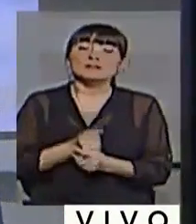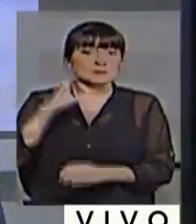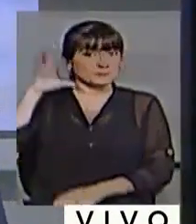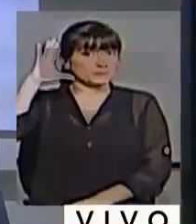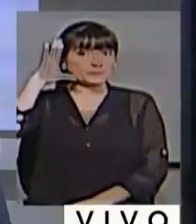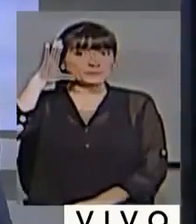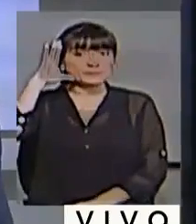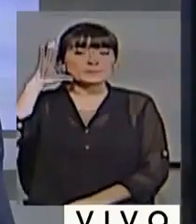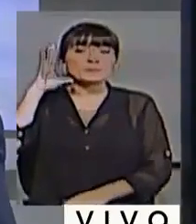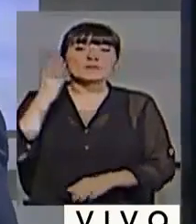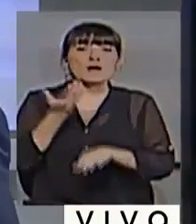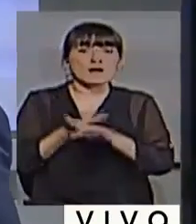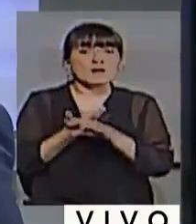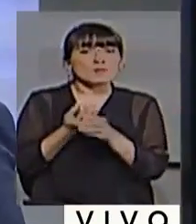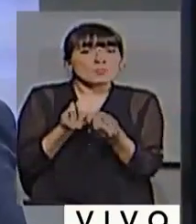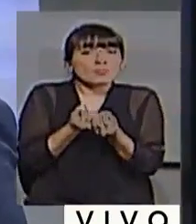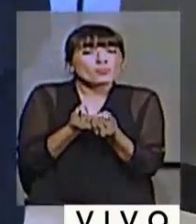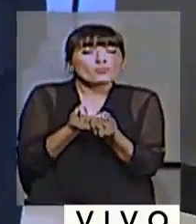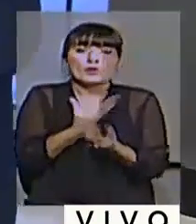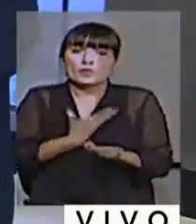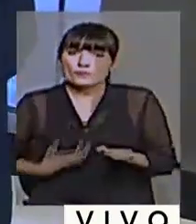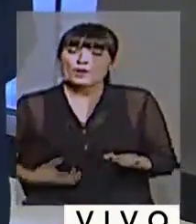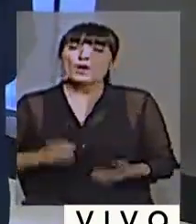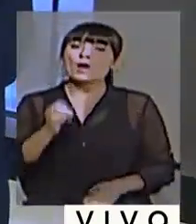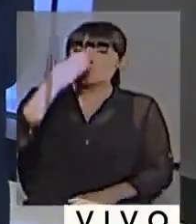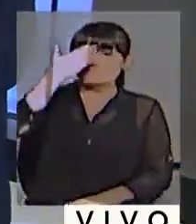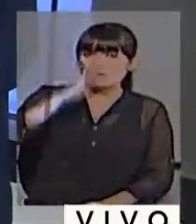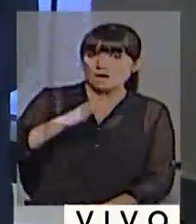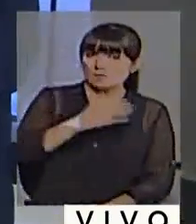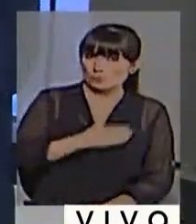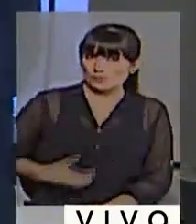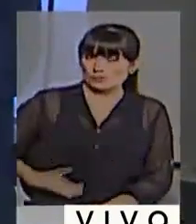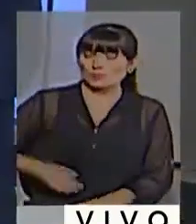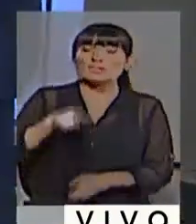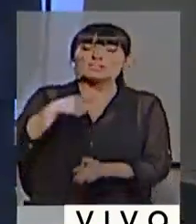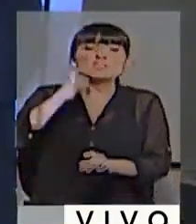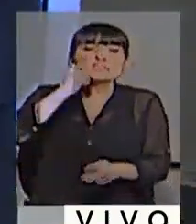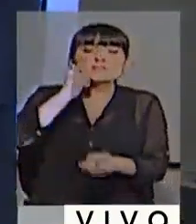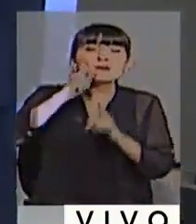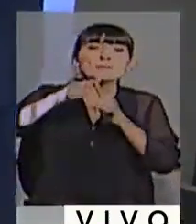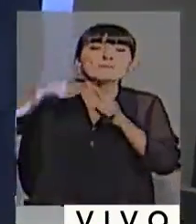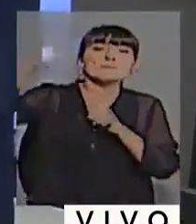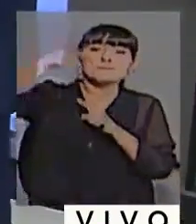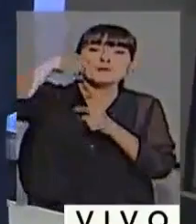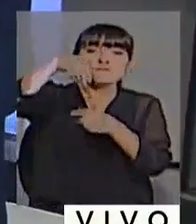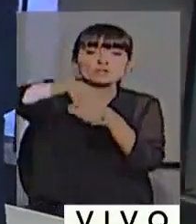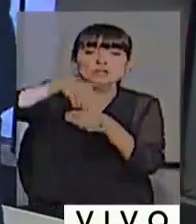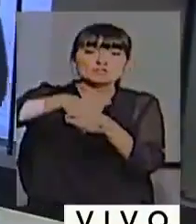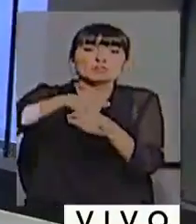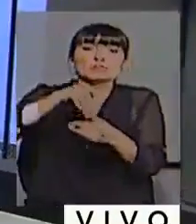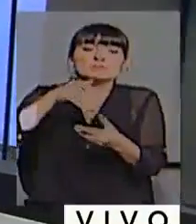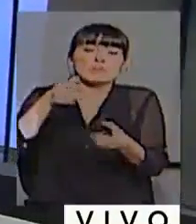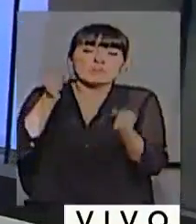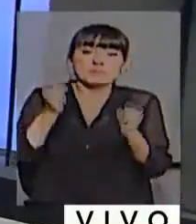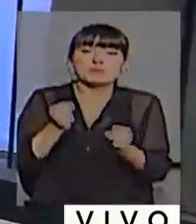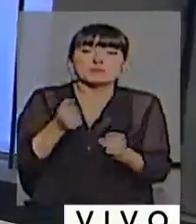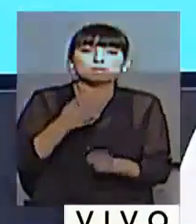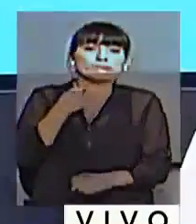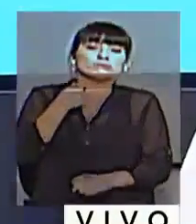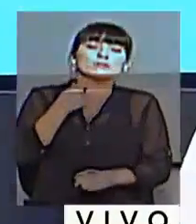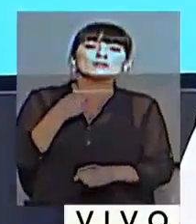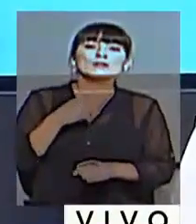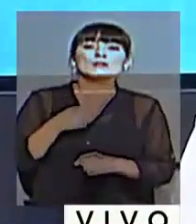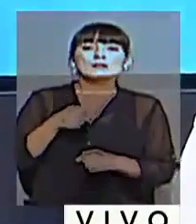Bachelet ha hecho un buen o mal gobierno, y eso de qué manera puede ser un lastre para la próxima elección. El PPD tiene definido